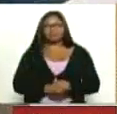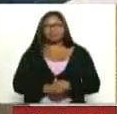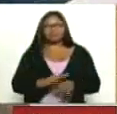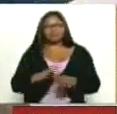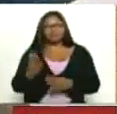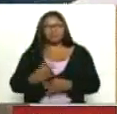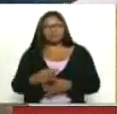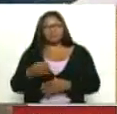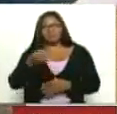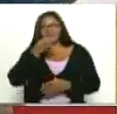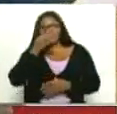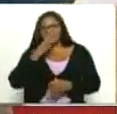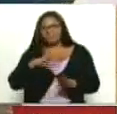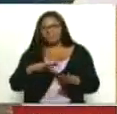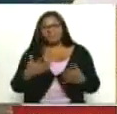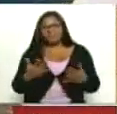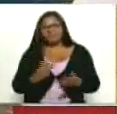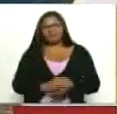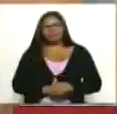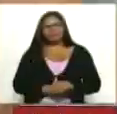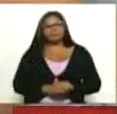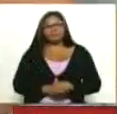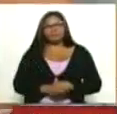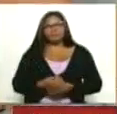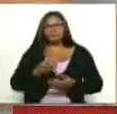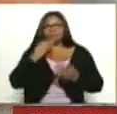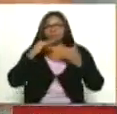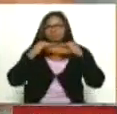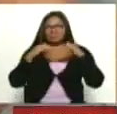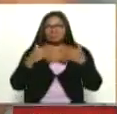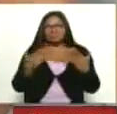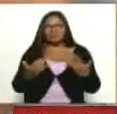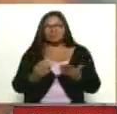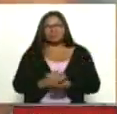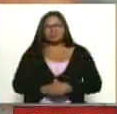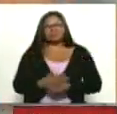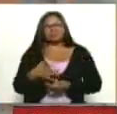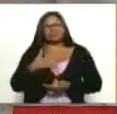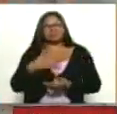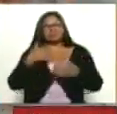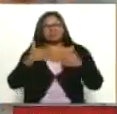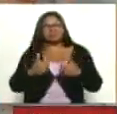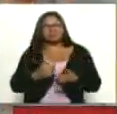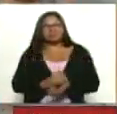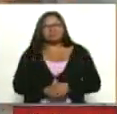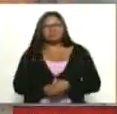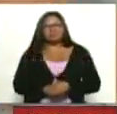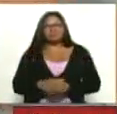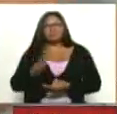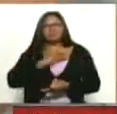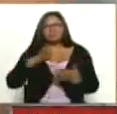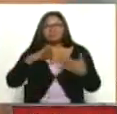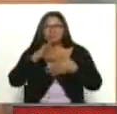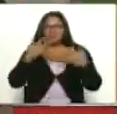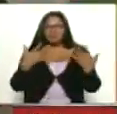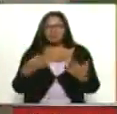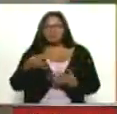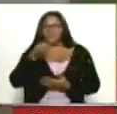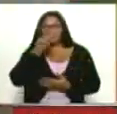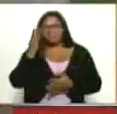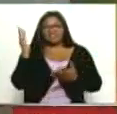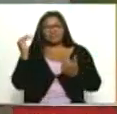licenciada? Bueno, para estar más fresca, para sentirme bien. Eso es el espíritu. Así es, ¿verdad? Verde. Y hoy es